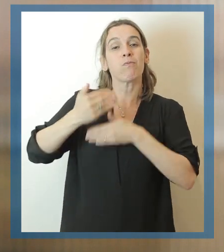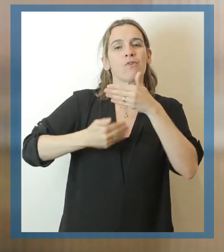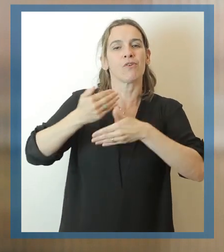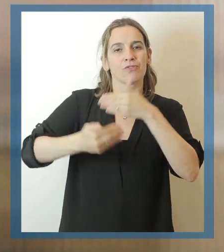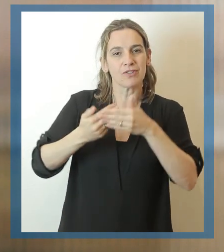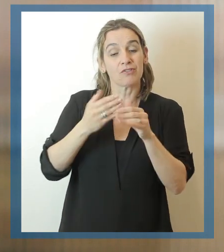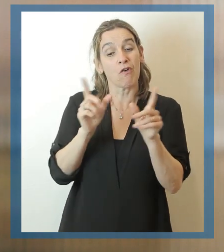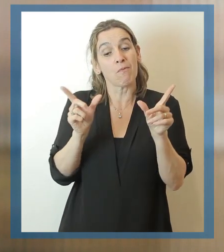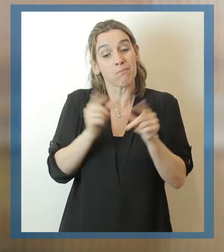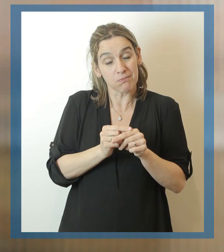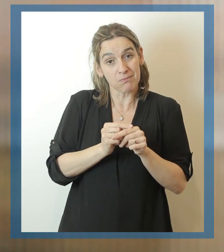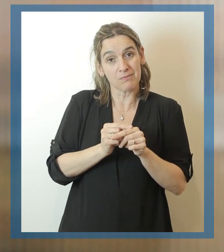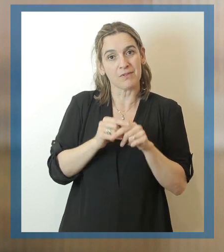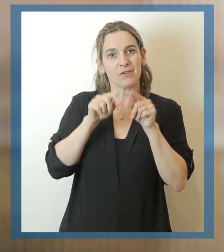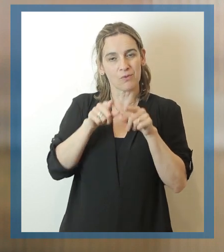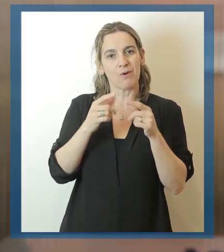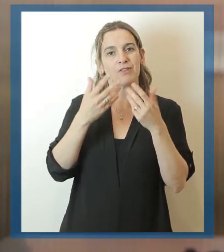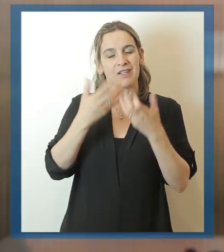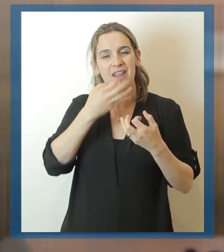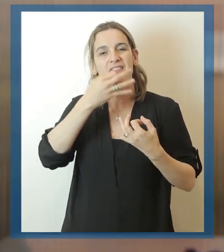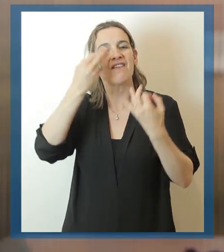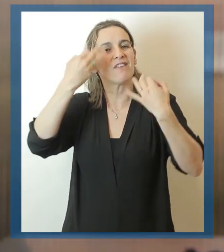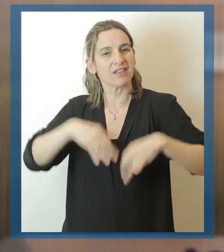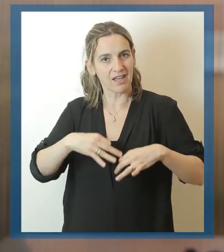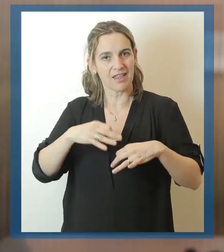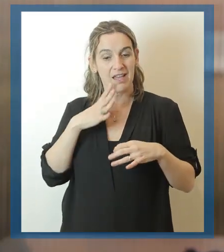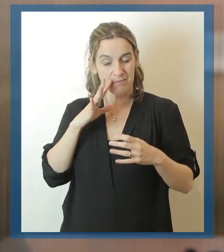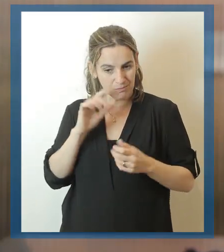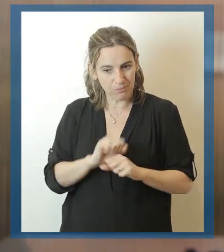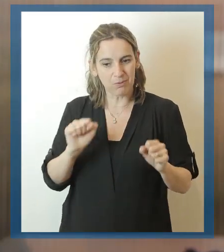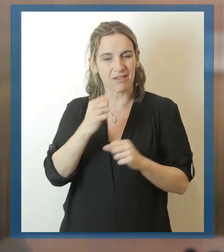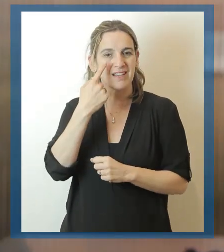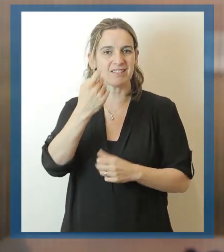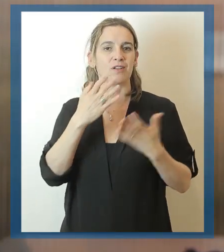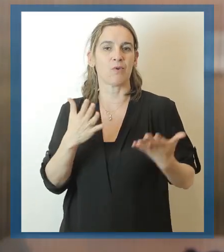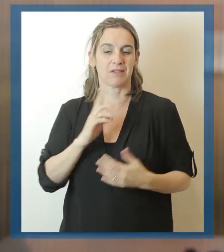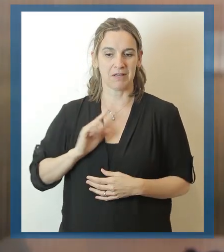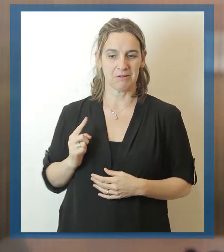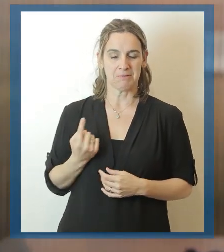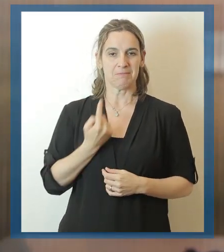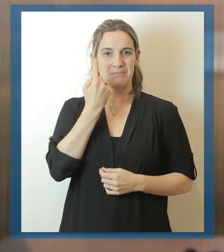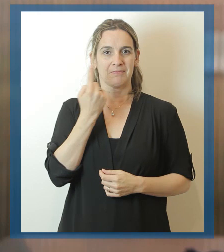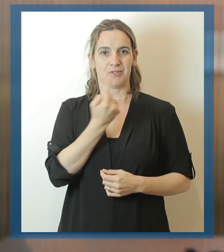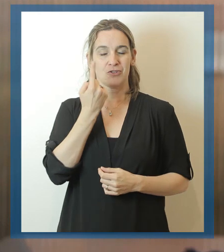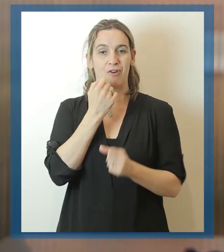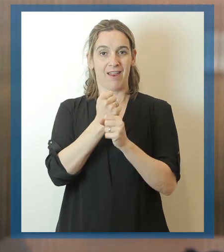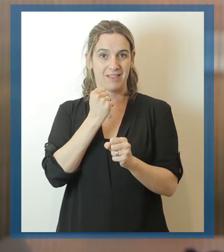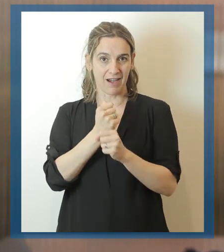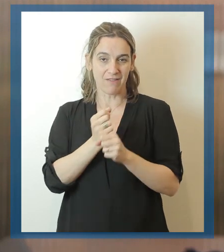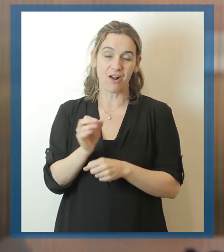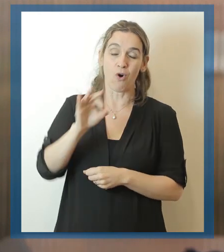no culminen a los 8 meses, sino que en definitiva su proceso finalice cuando